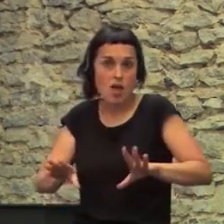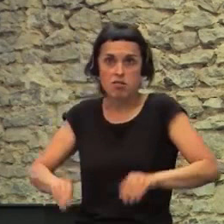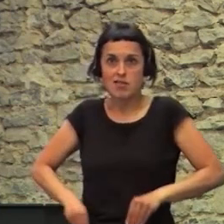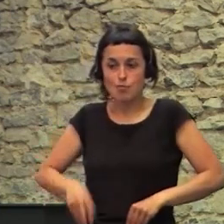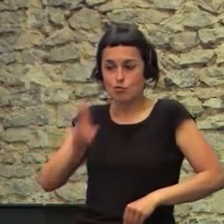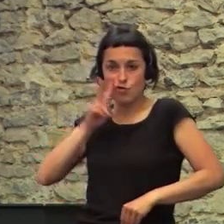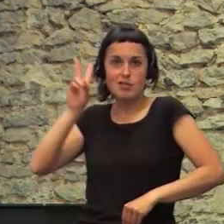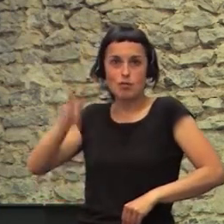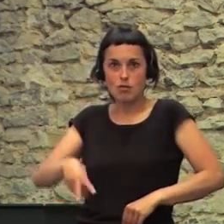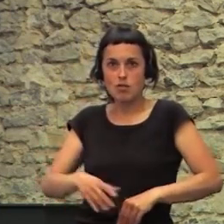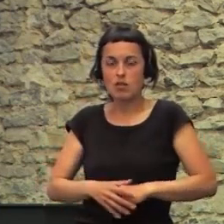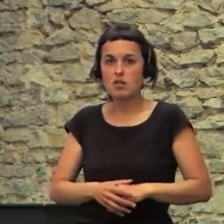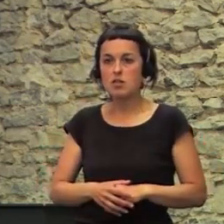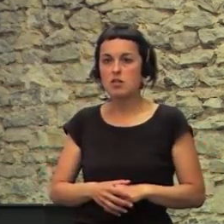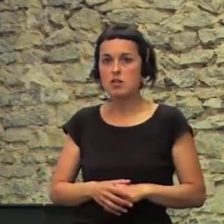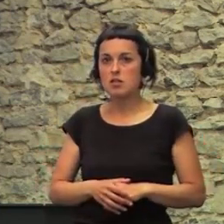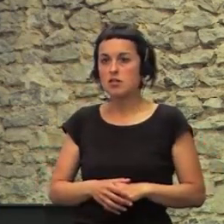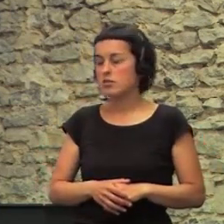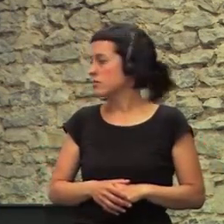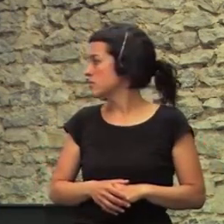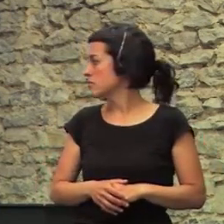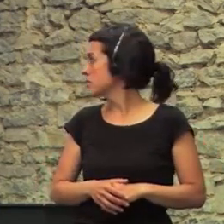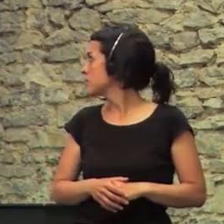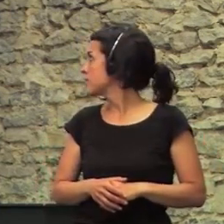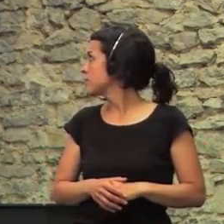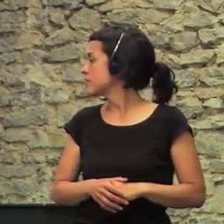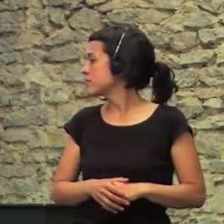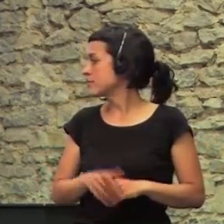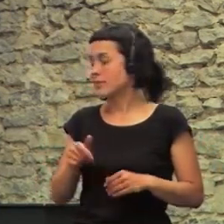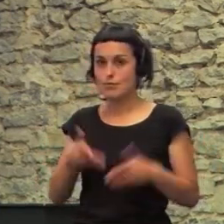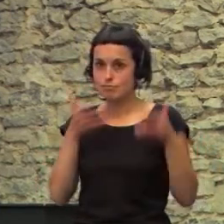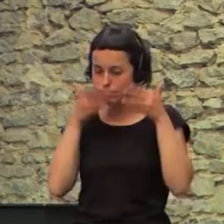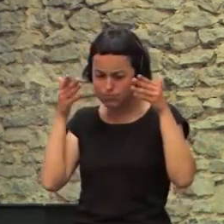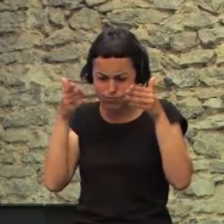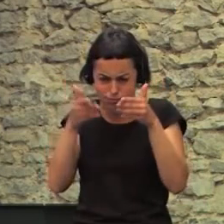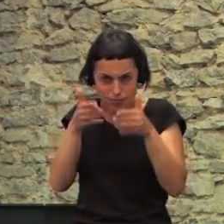esto es imposible, ¿no?, que me centre realmente porque es muy extenso.